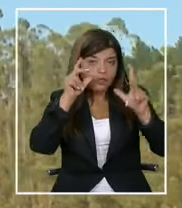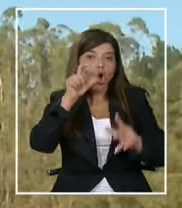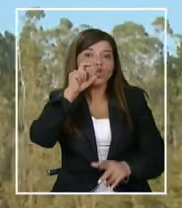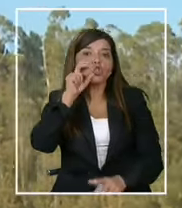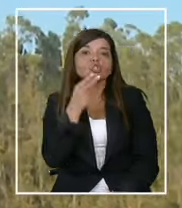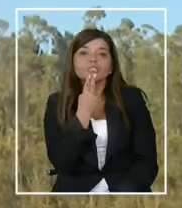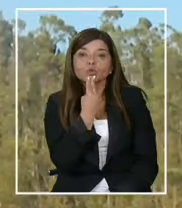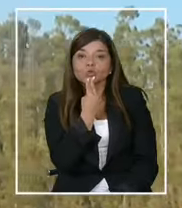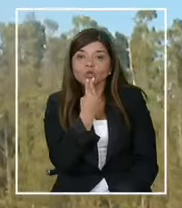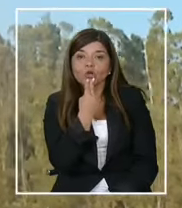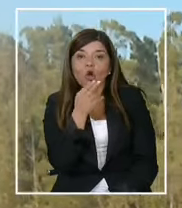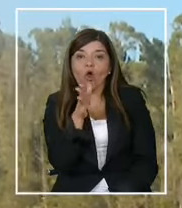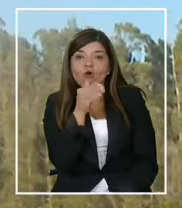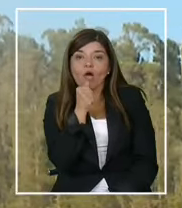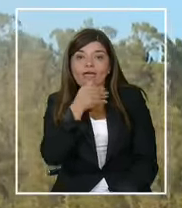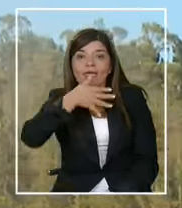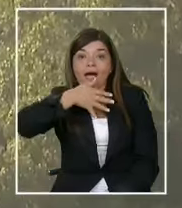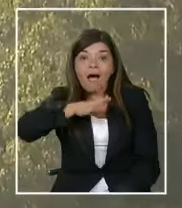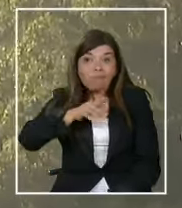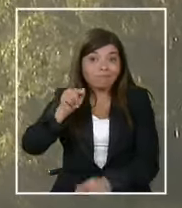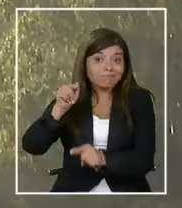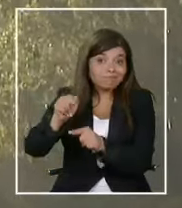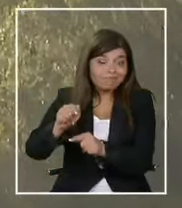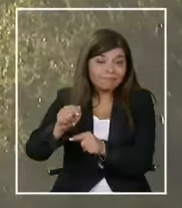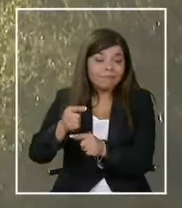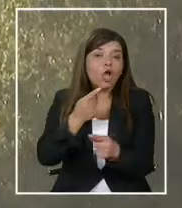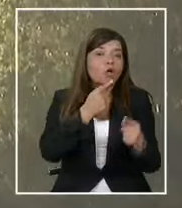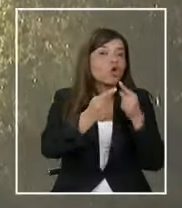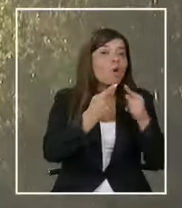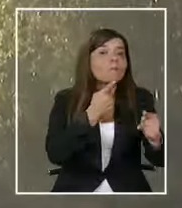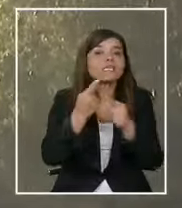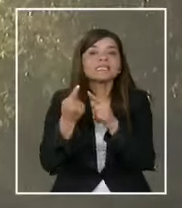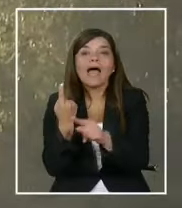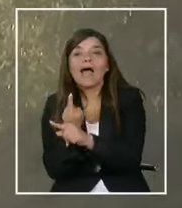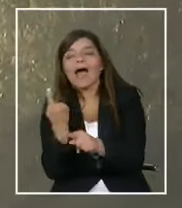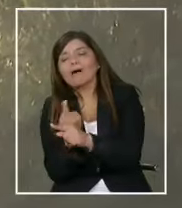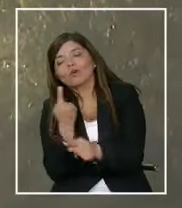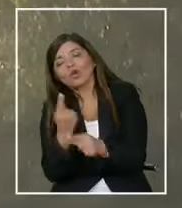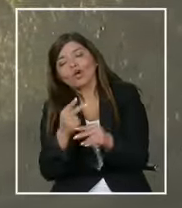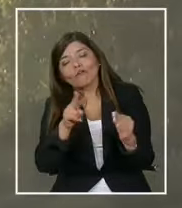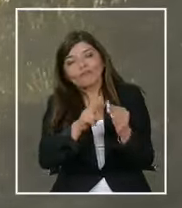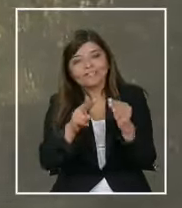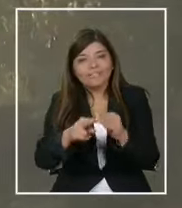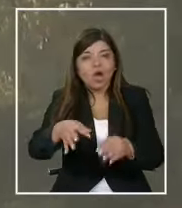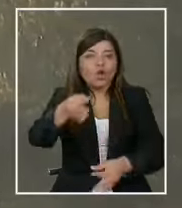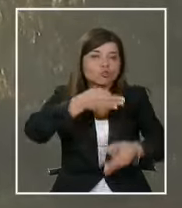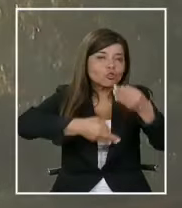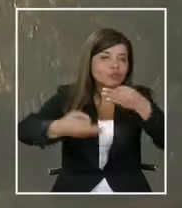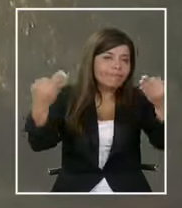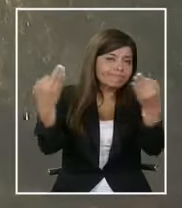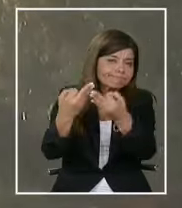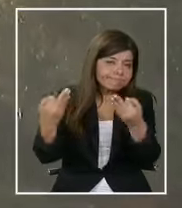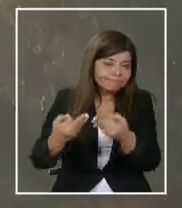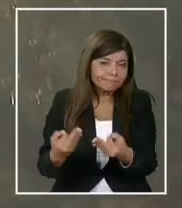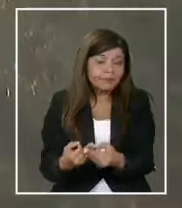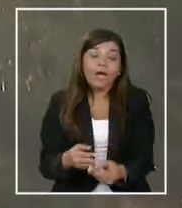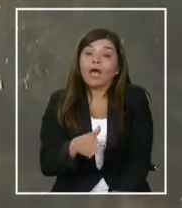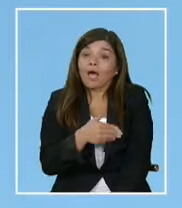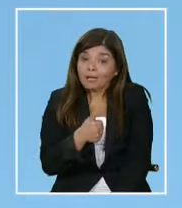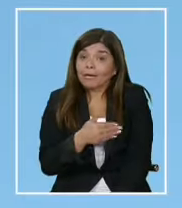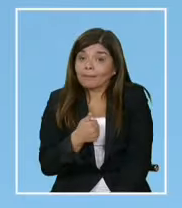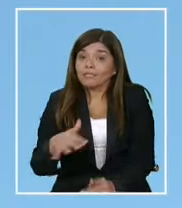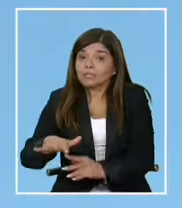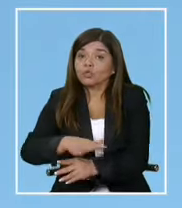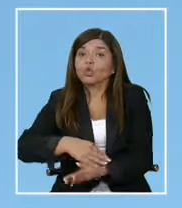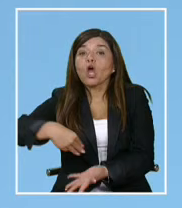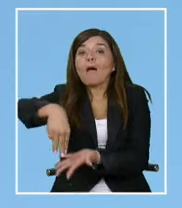Constitución, sin suministro de agua potable. Conversamos con los vecinos, quienes nos contaron detalles respecto de esta situación lamentable también acá en la